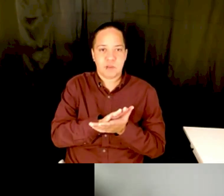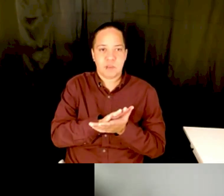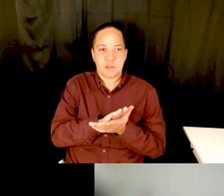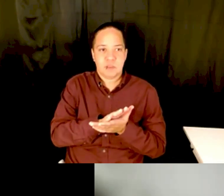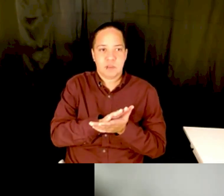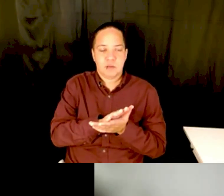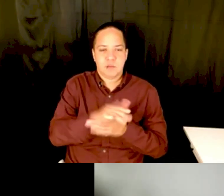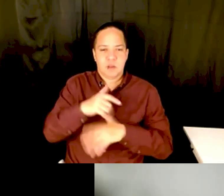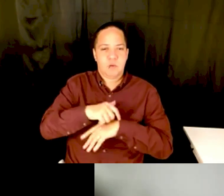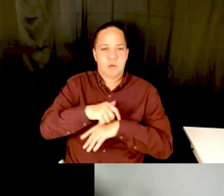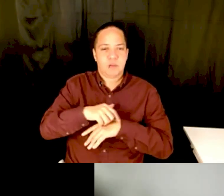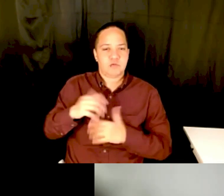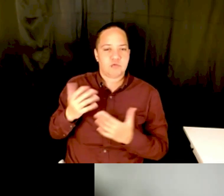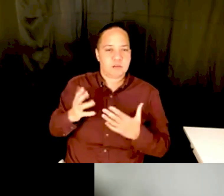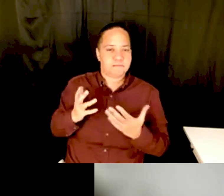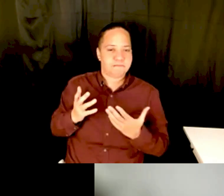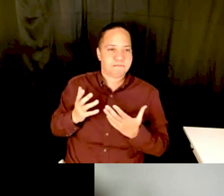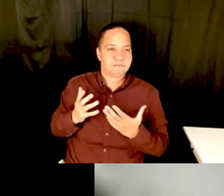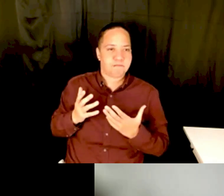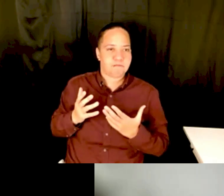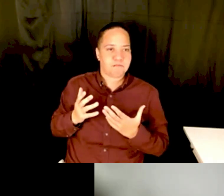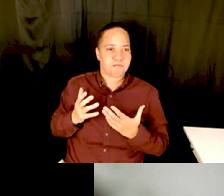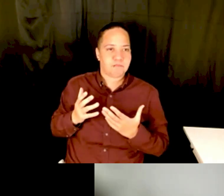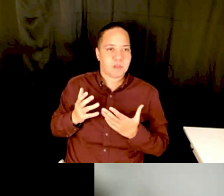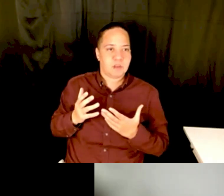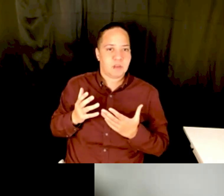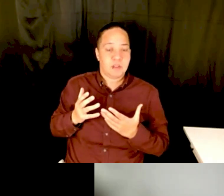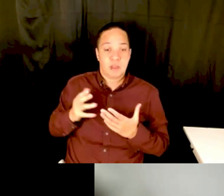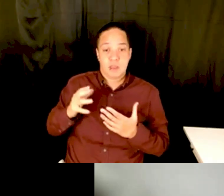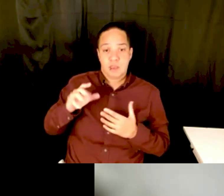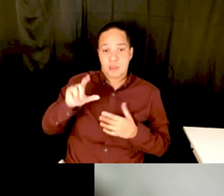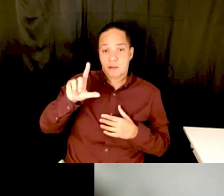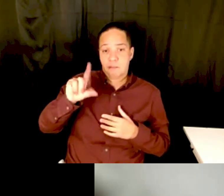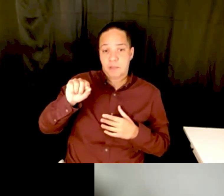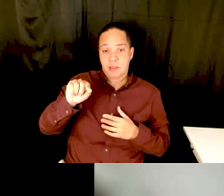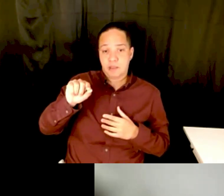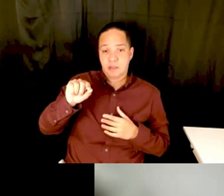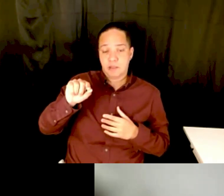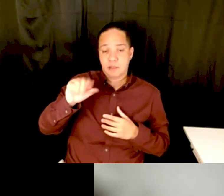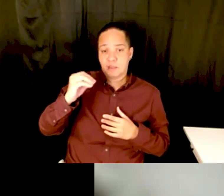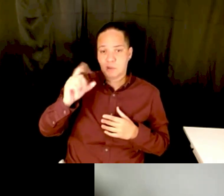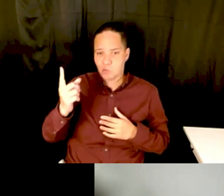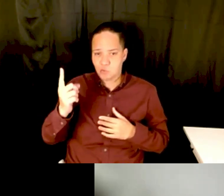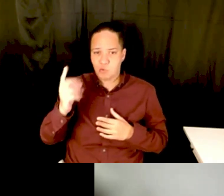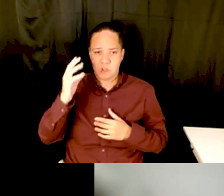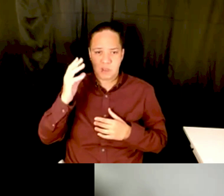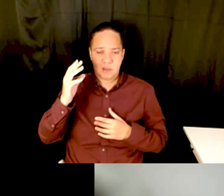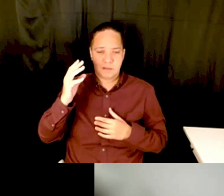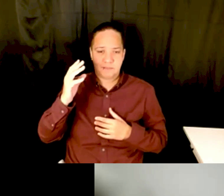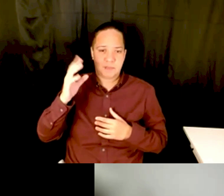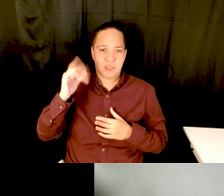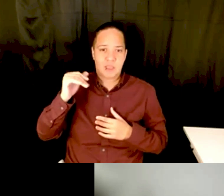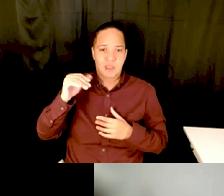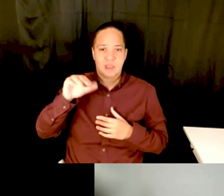la época de las Torres Gemelas, o sea, hace muchos años atrás, muchas décadas atrás. Y obviamente, pues,